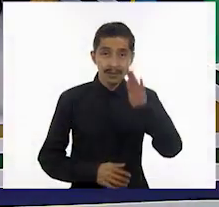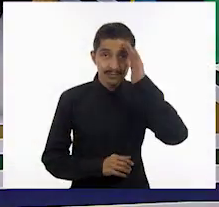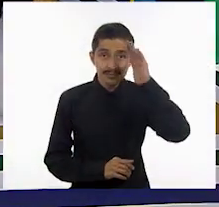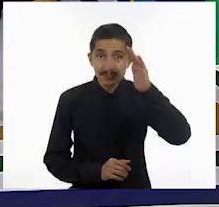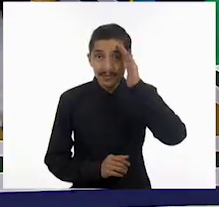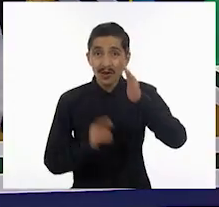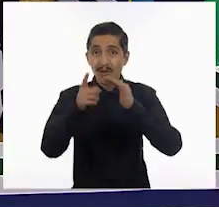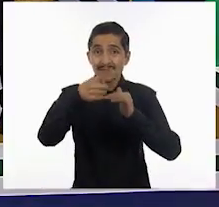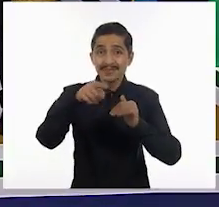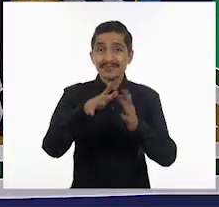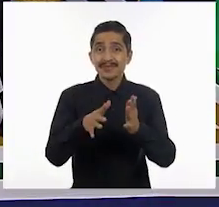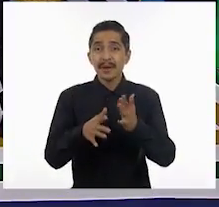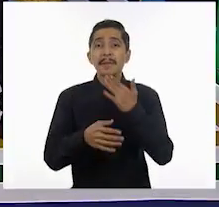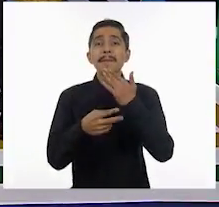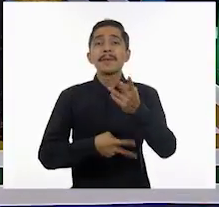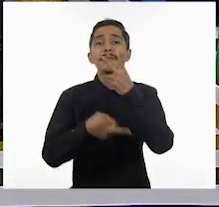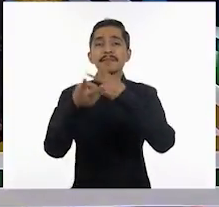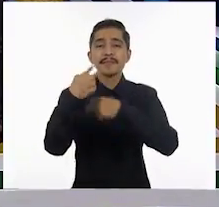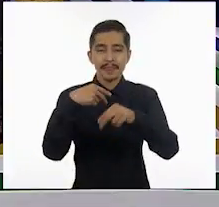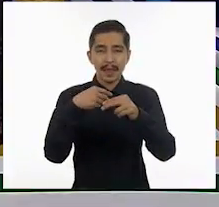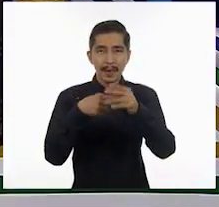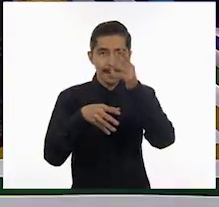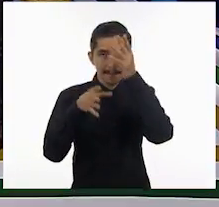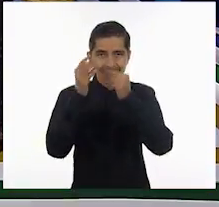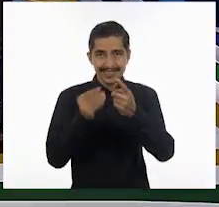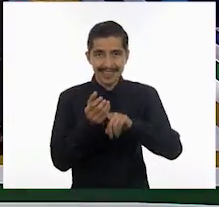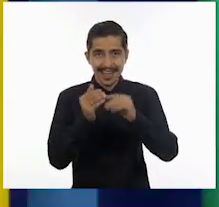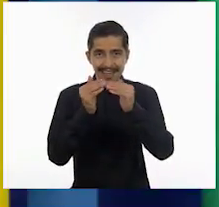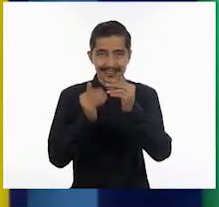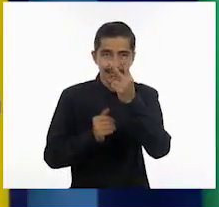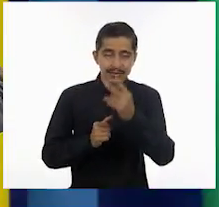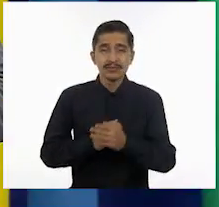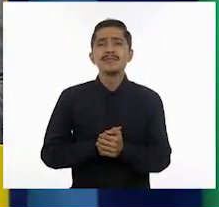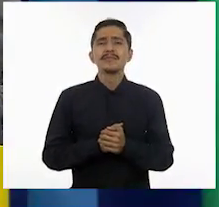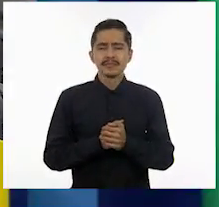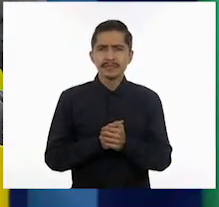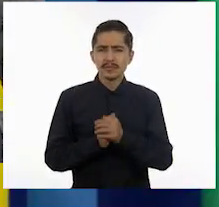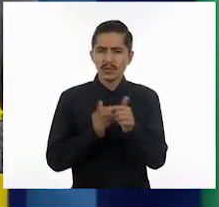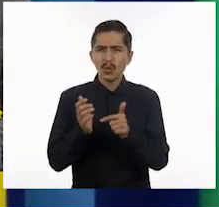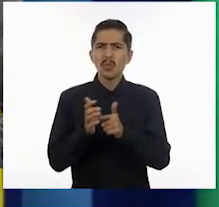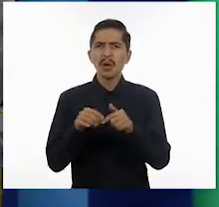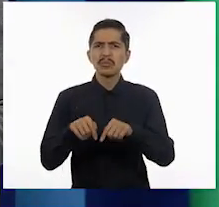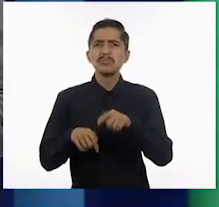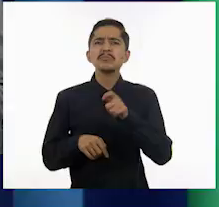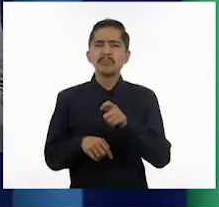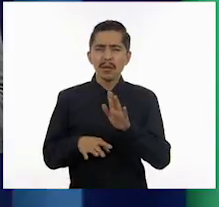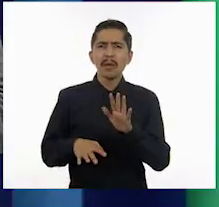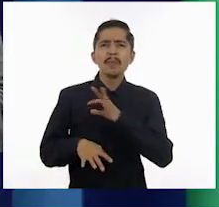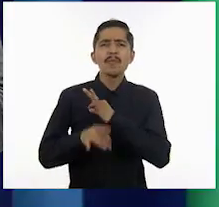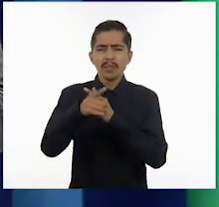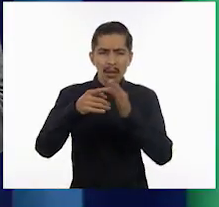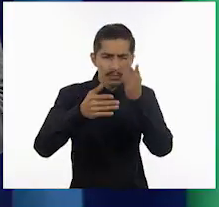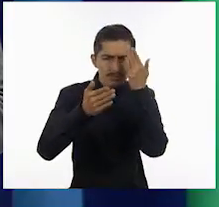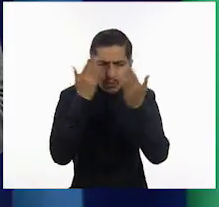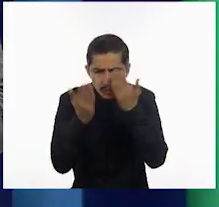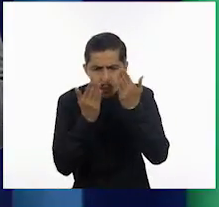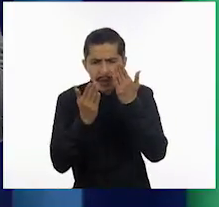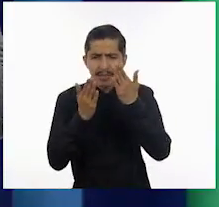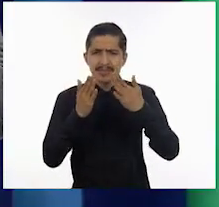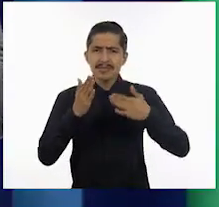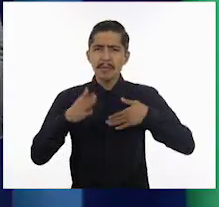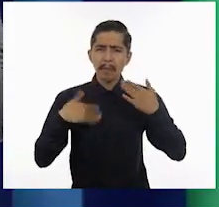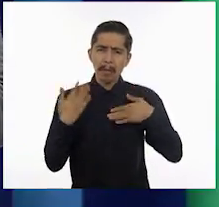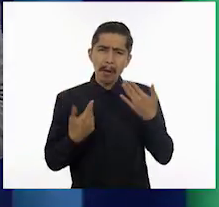Hola, hola. Les damos la bienvenida a Aprende en Casa 2, un espacio en el que vamos a poder estudiar y divertirnos